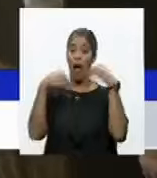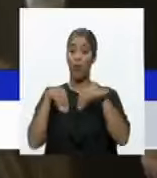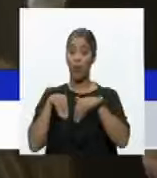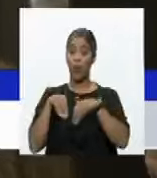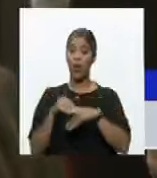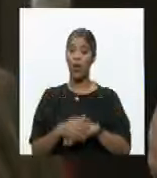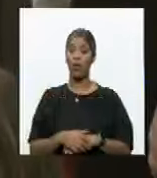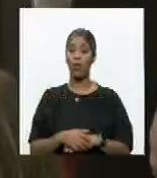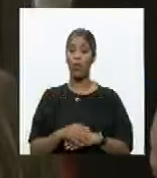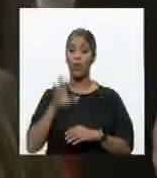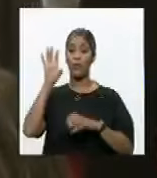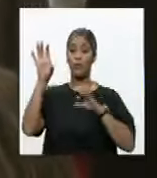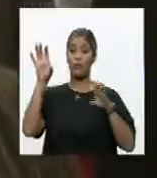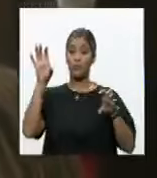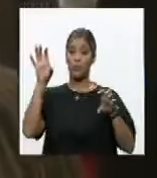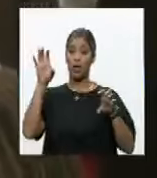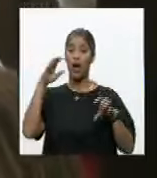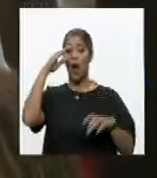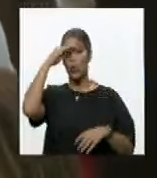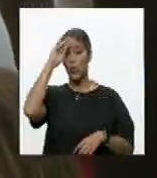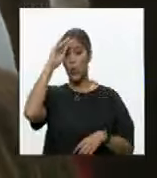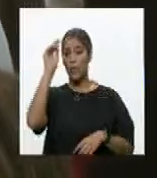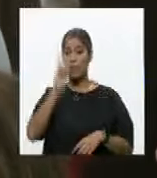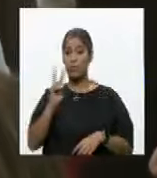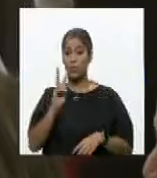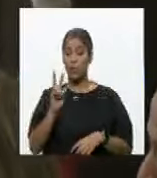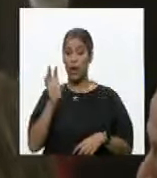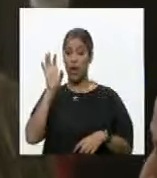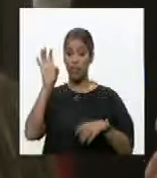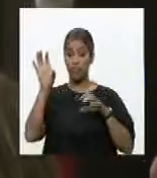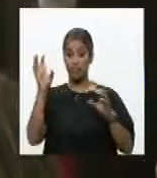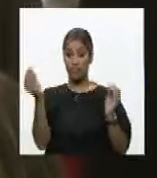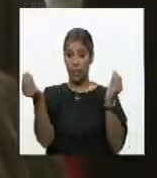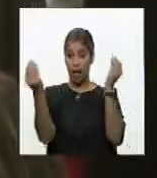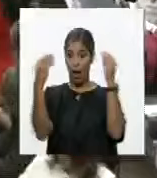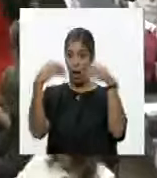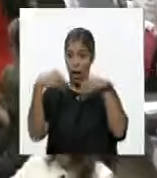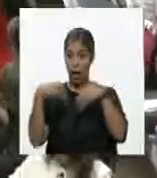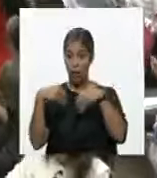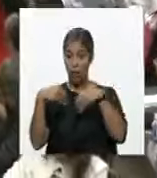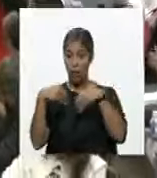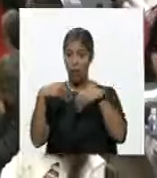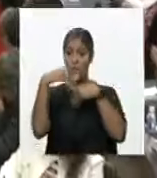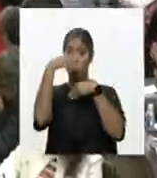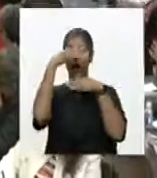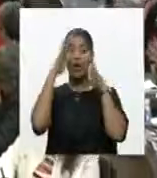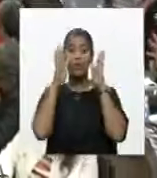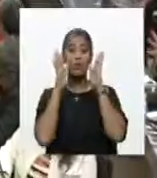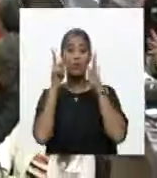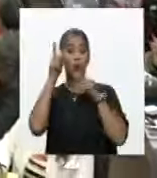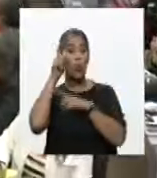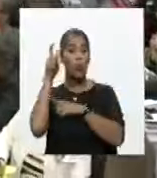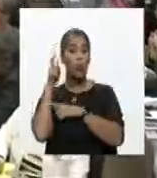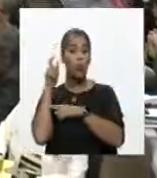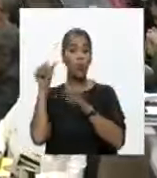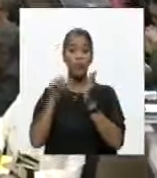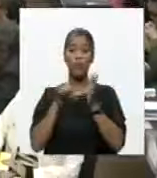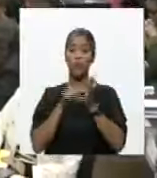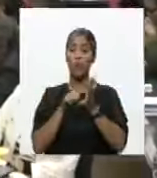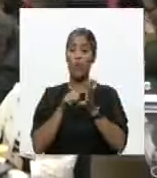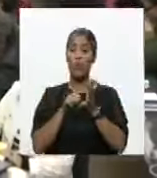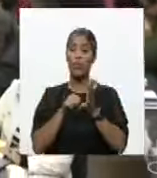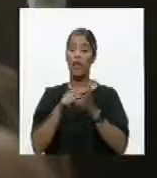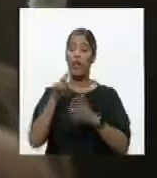bilateral Cuba-Venezuela. Convenio integral de atención a nuestro pueblo, donde dos